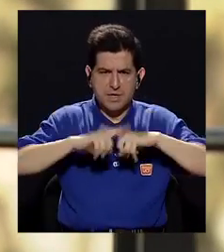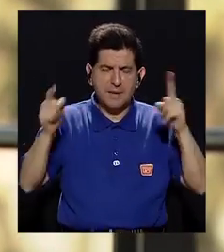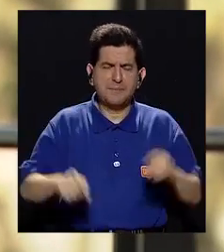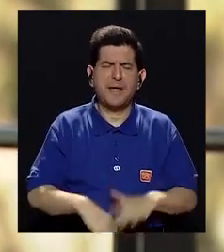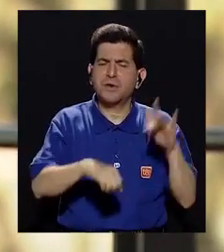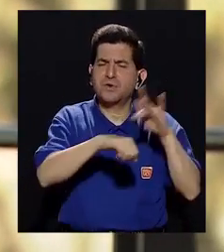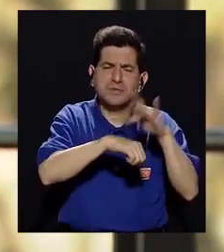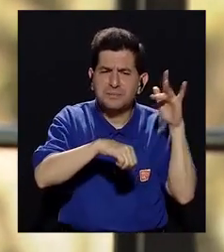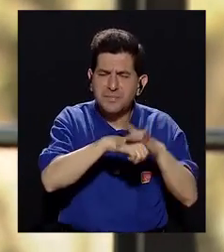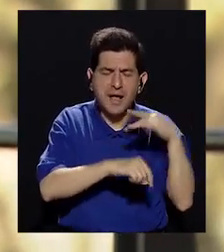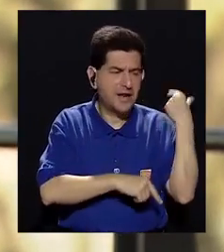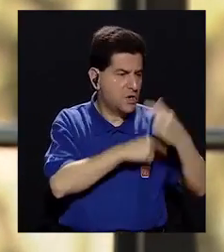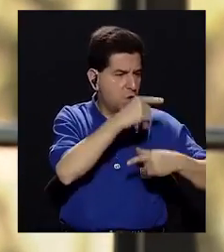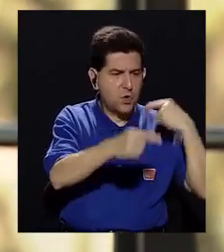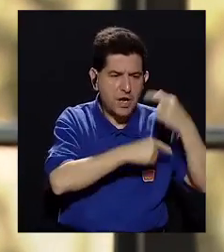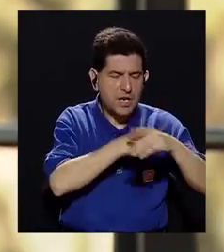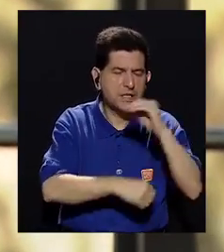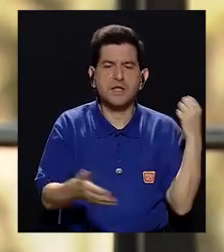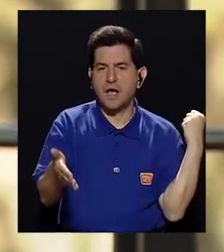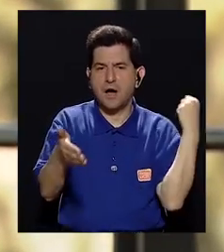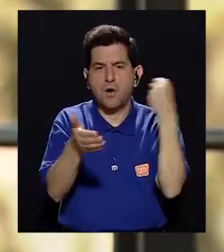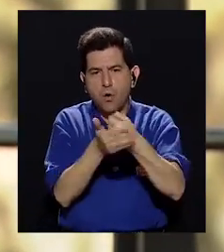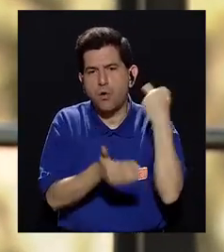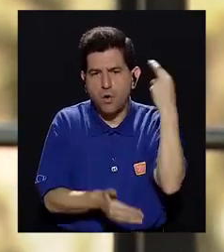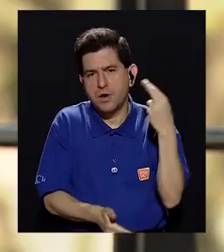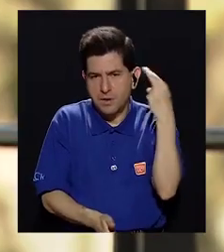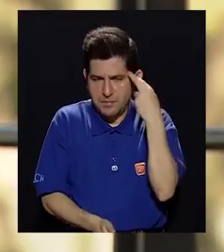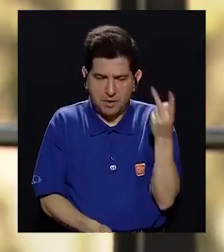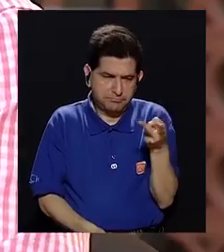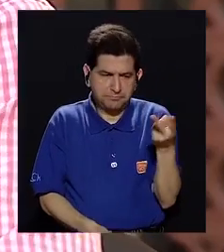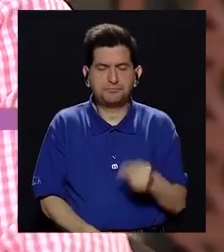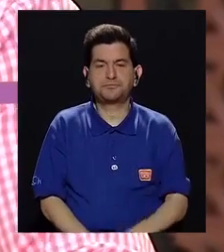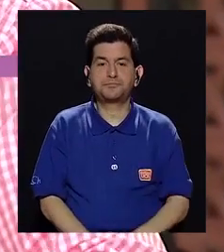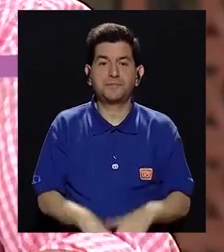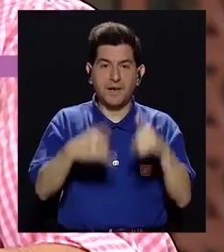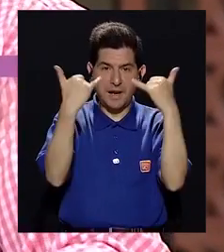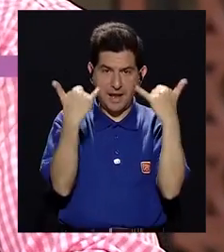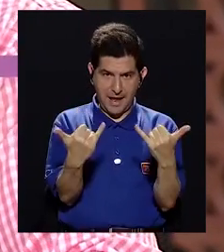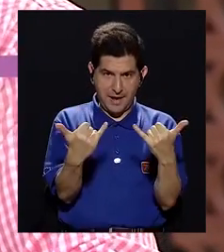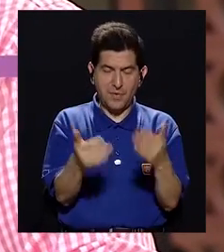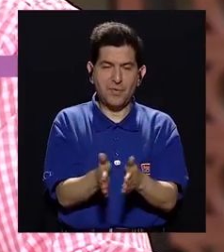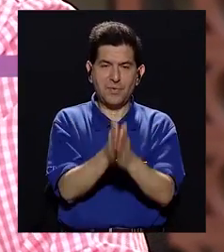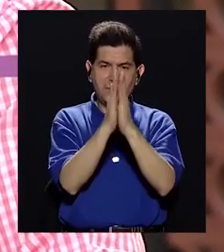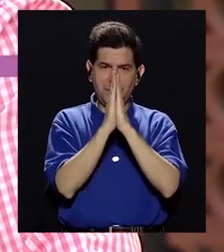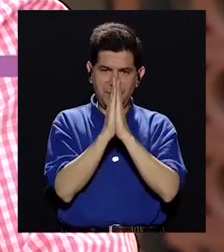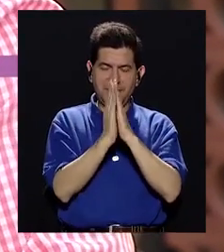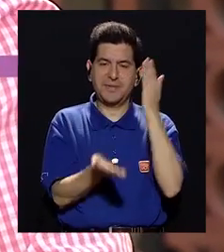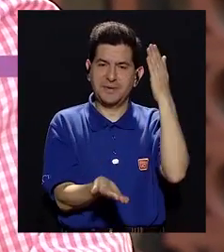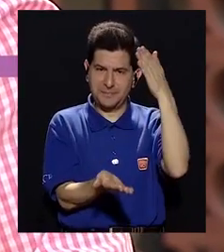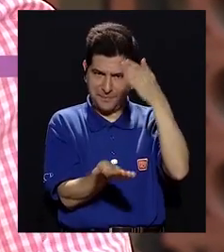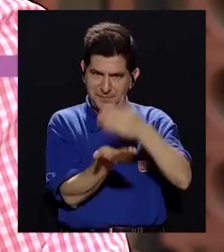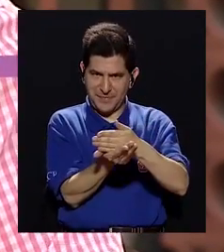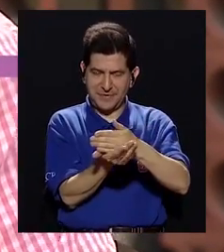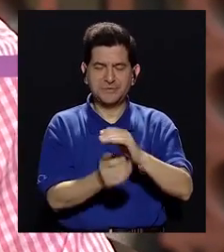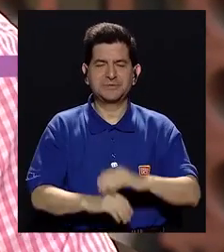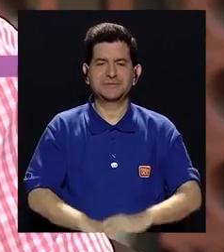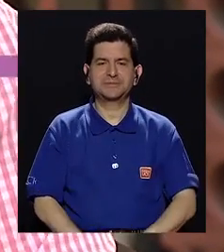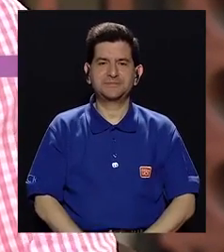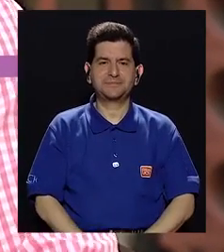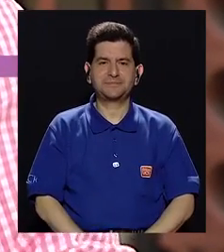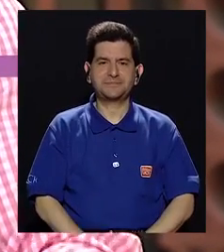prematuros los vemos es por genética o más que nada por traumas. Bueno, llegó un momento, me están pidiendo que hagamos una pausa